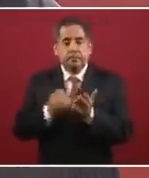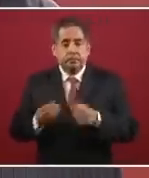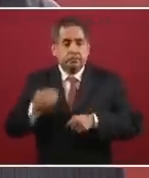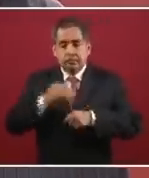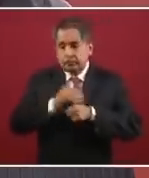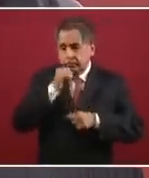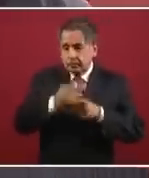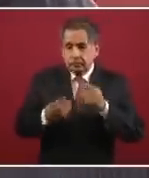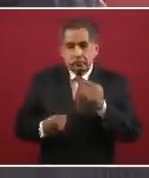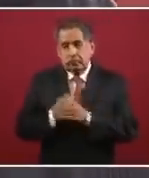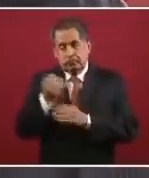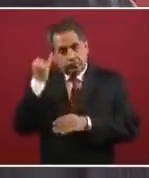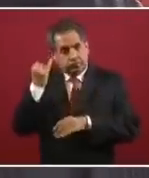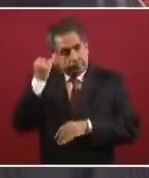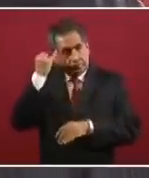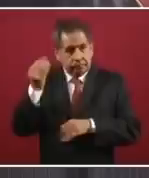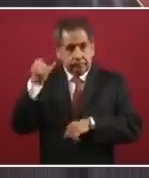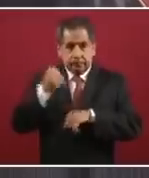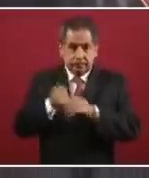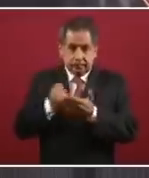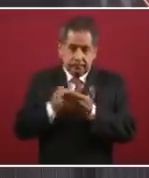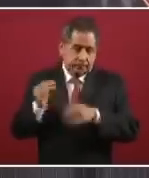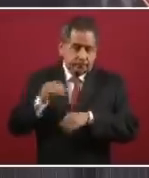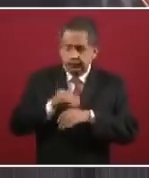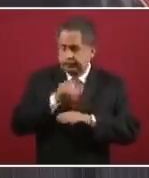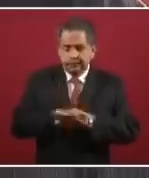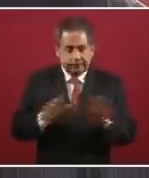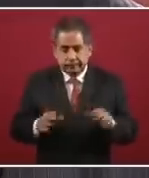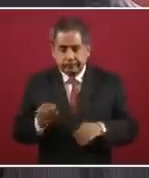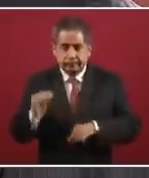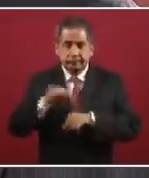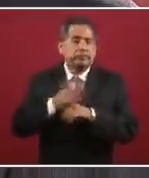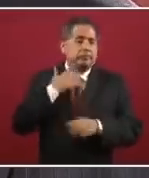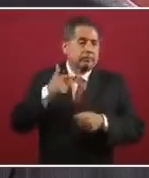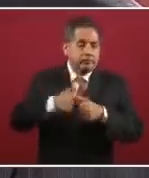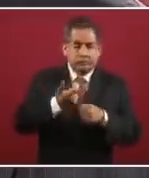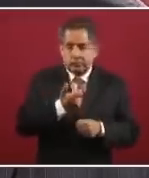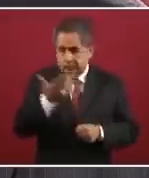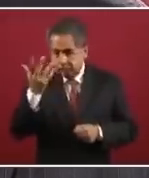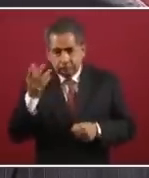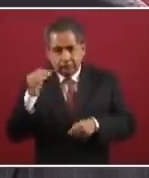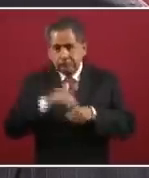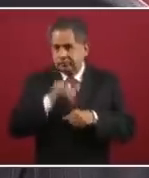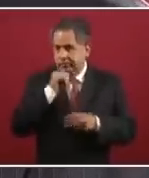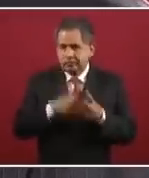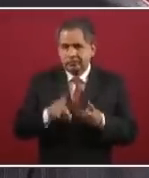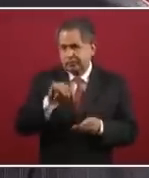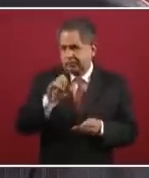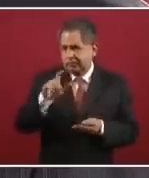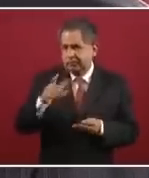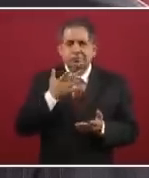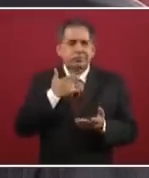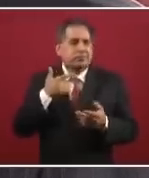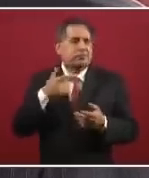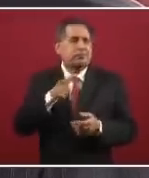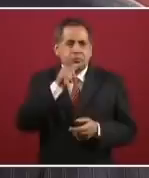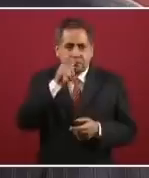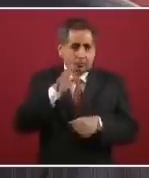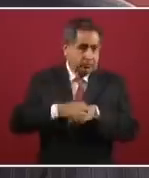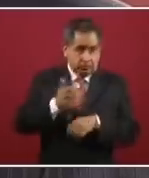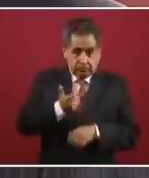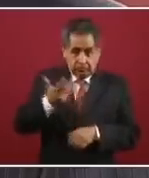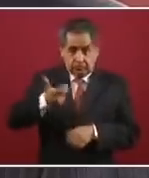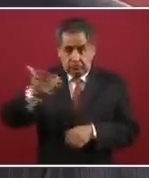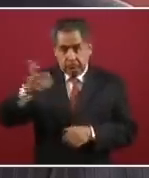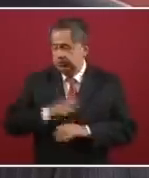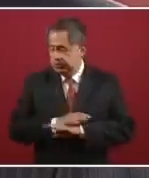están creando impuestos nuevos, no va a aumentar la gasolina, el diésel, el gas, la luz, no